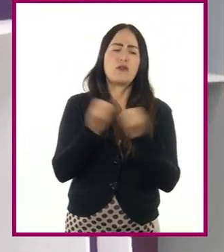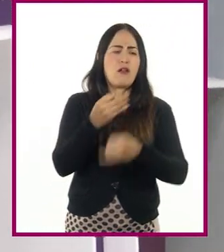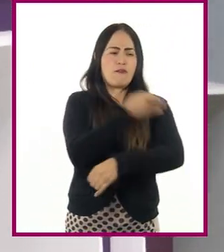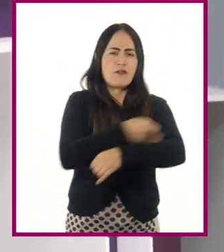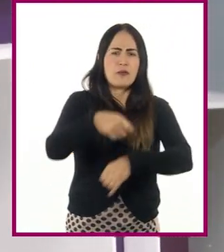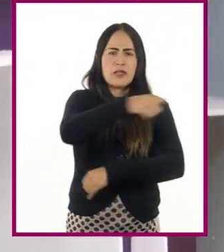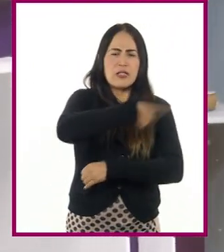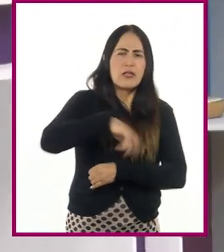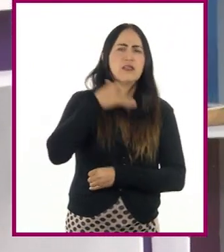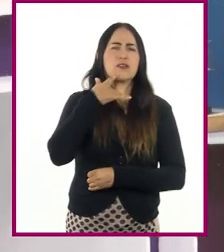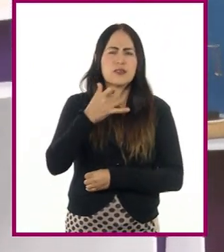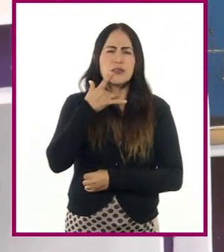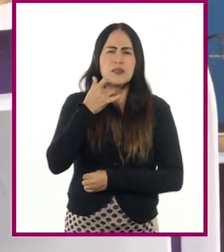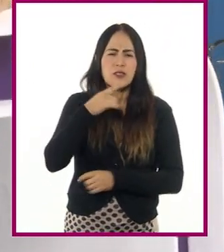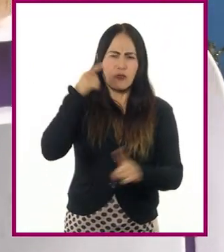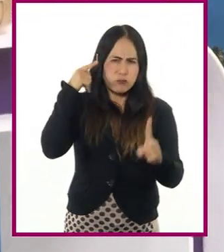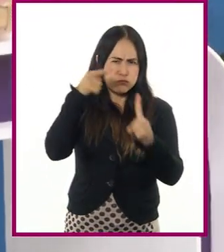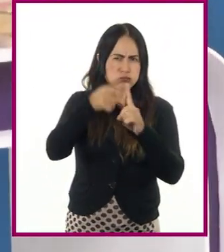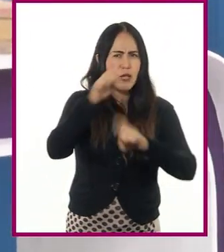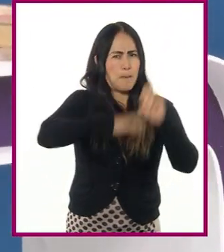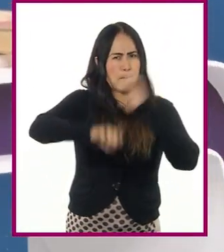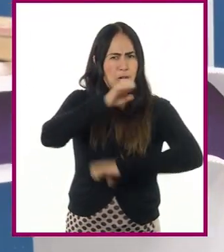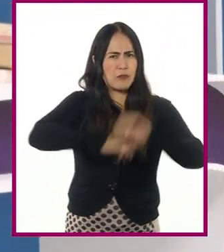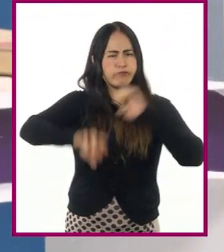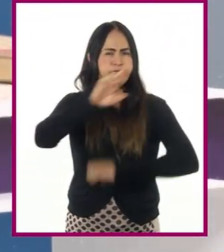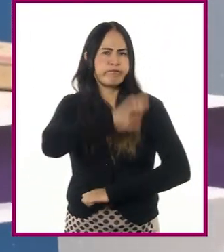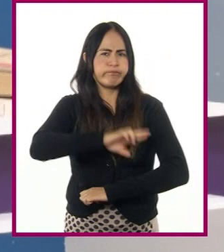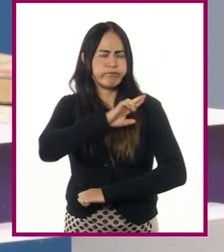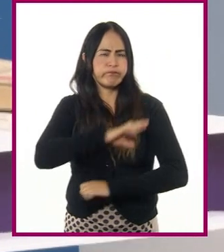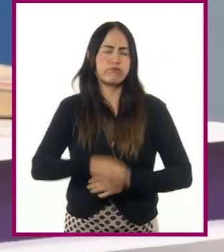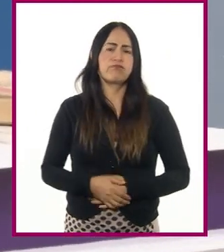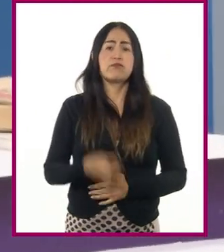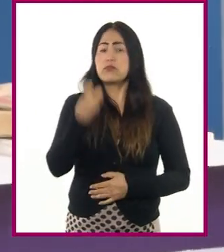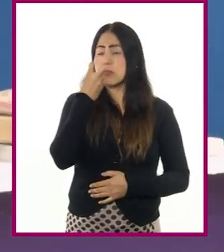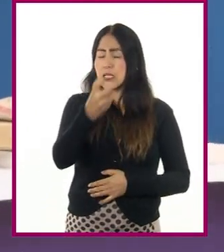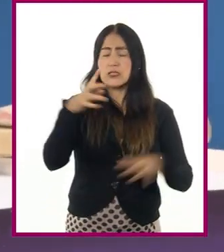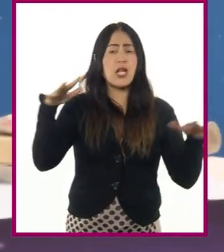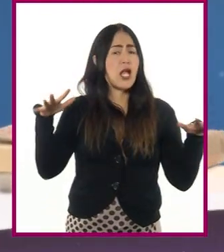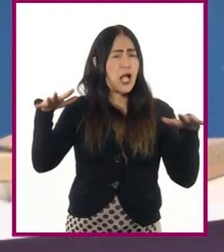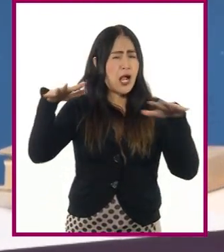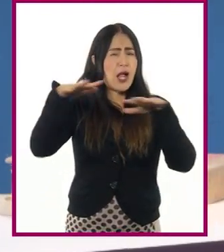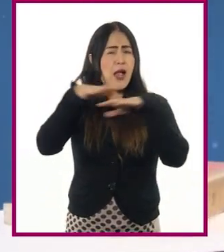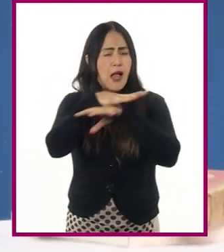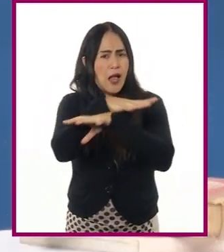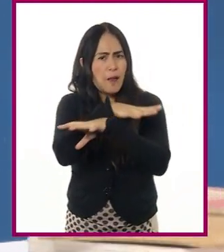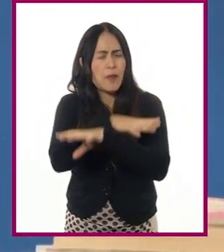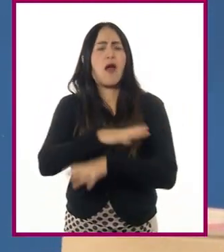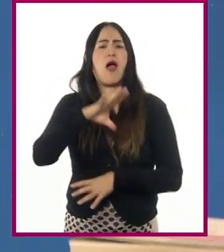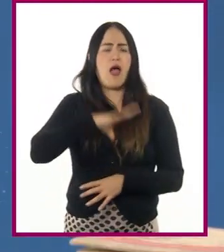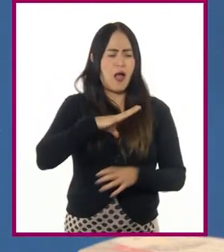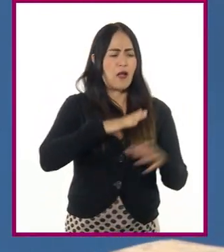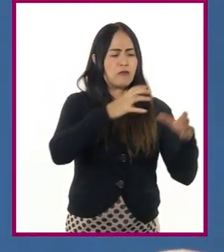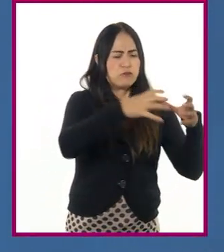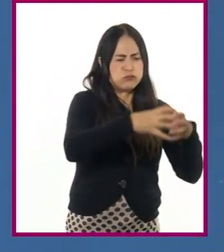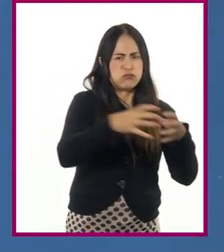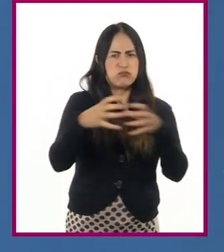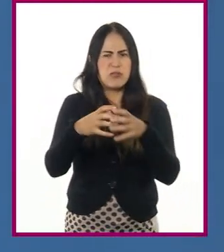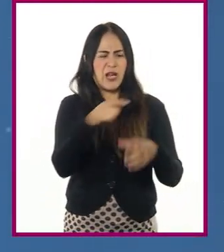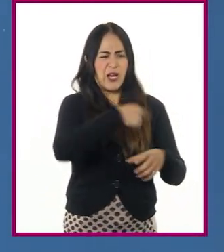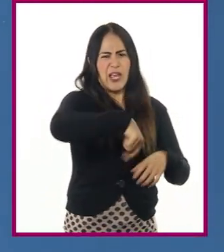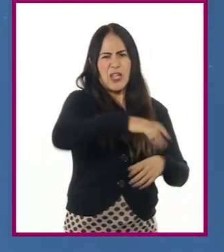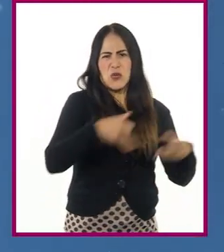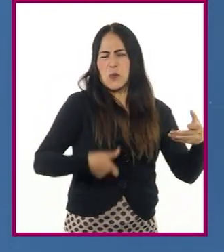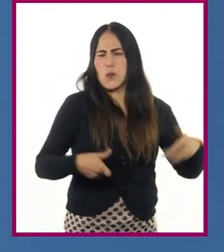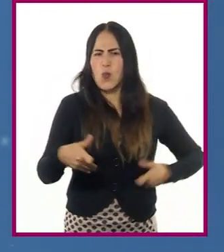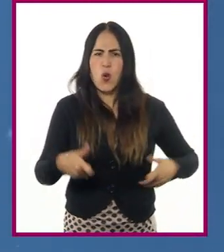familiar con vocación empresarial. En esa febril transformación social había sectores inconformes.